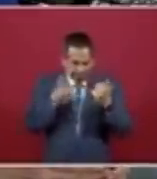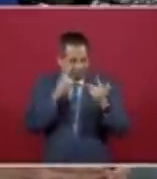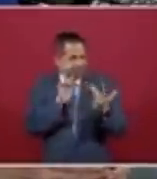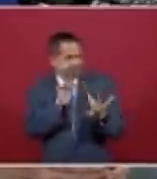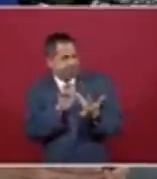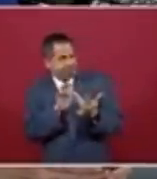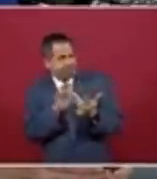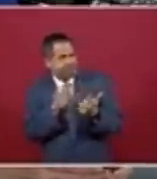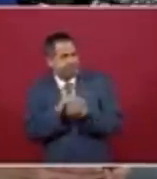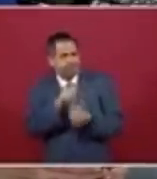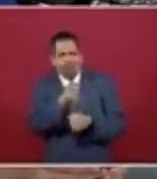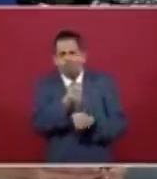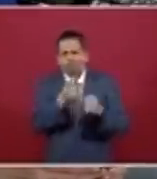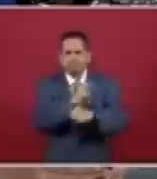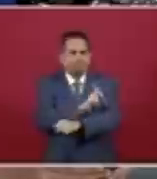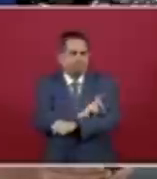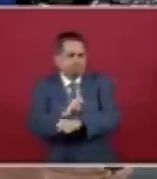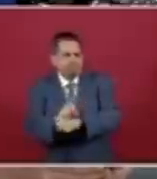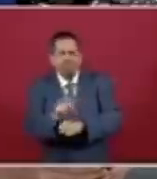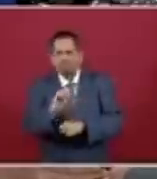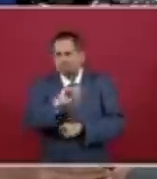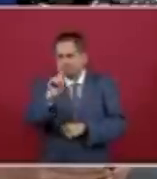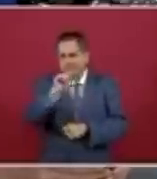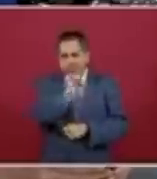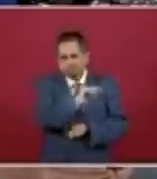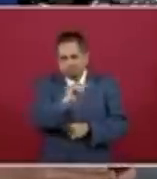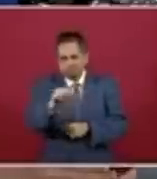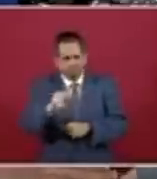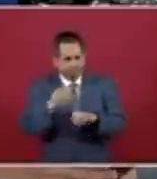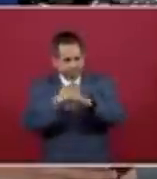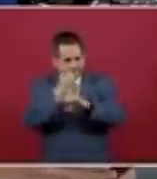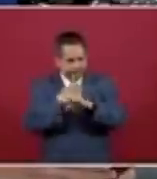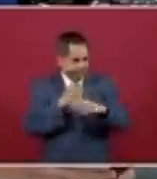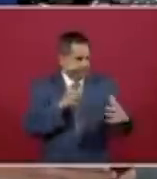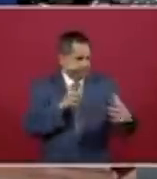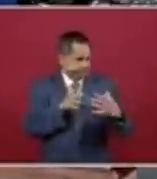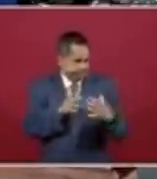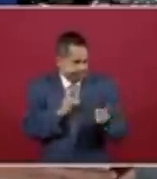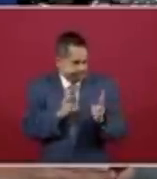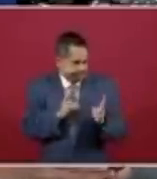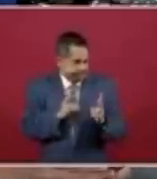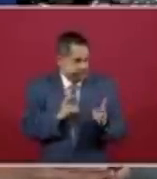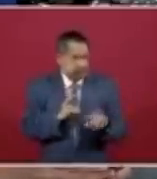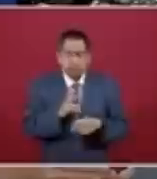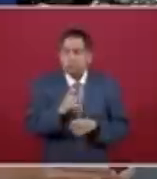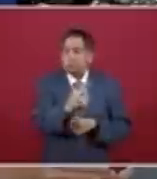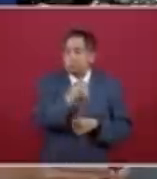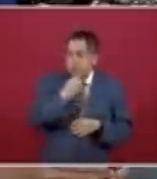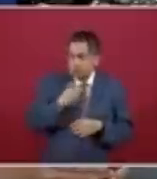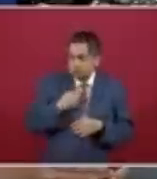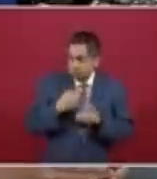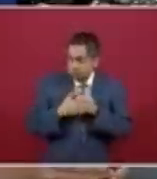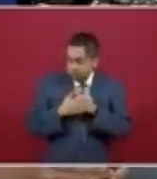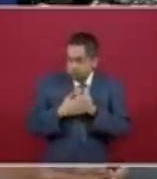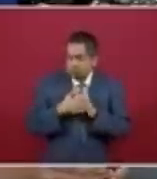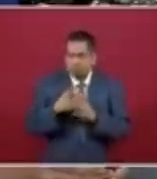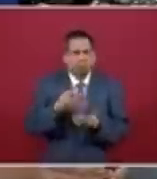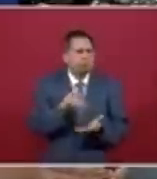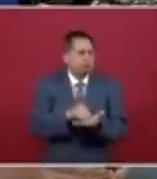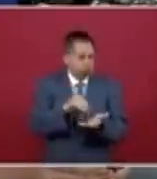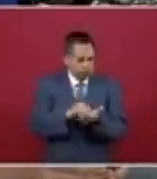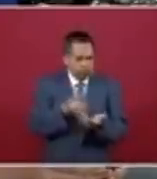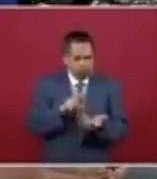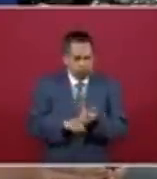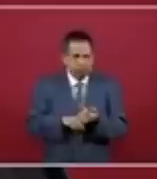con delegados, con funcionarios de diversos estados, y se nos refiere que sigue funcionando